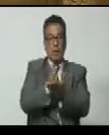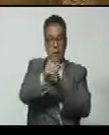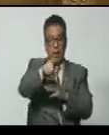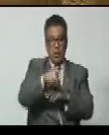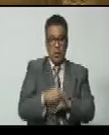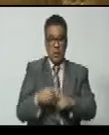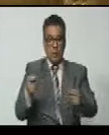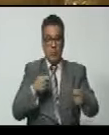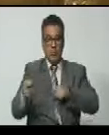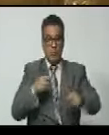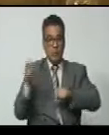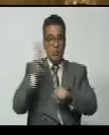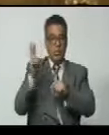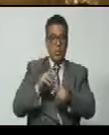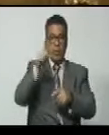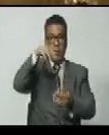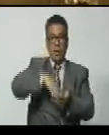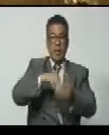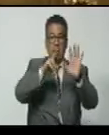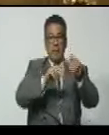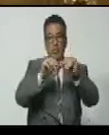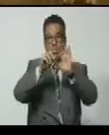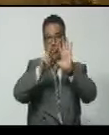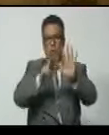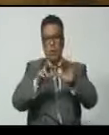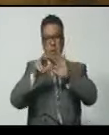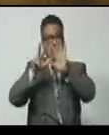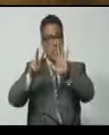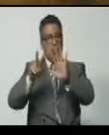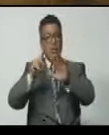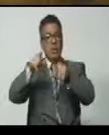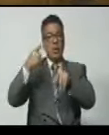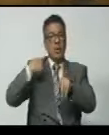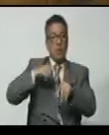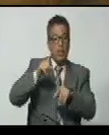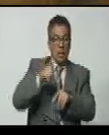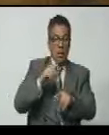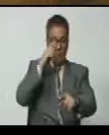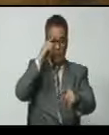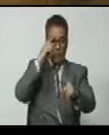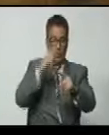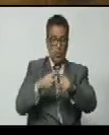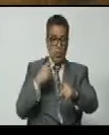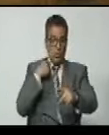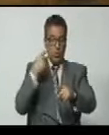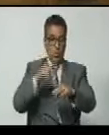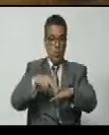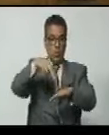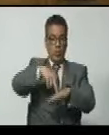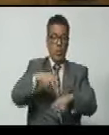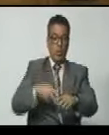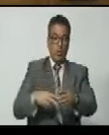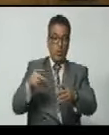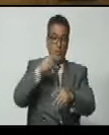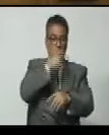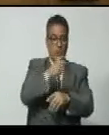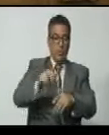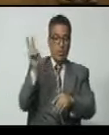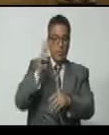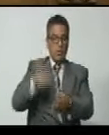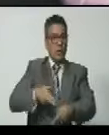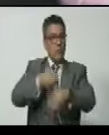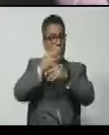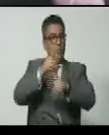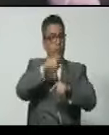que sacudió a Venezuela en 1797, que tenía como propósito levantar a la población venezolana en armas